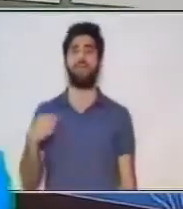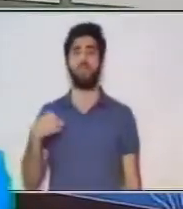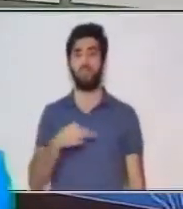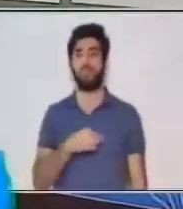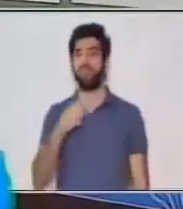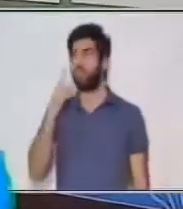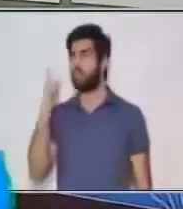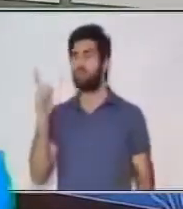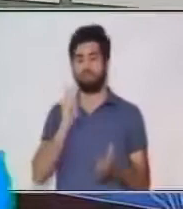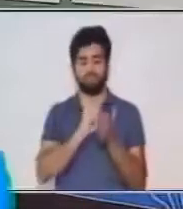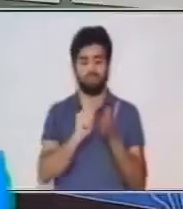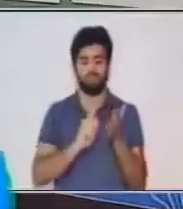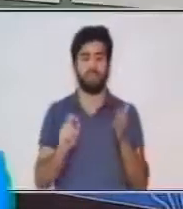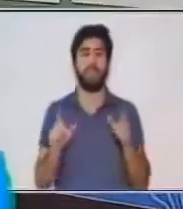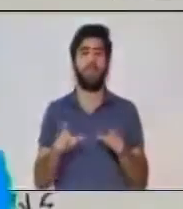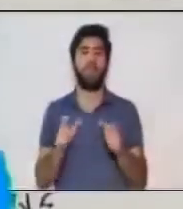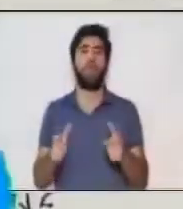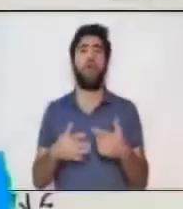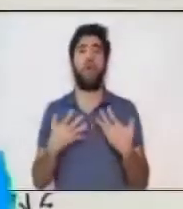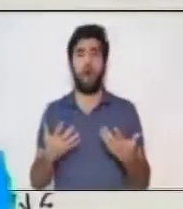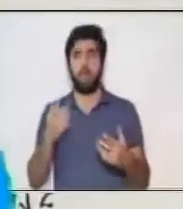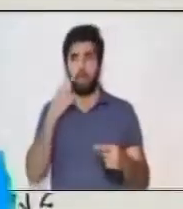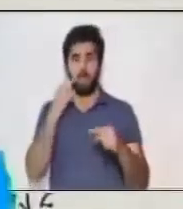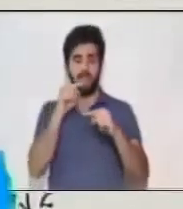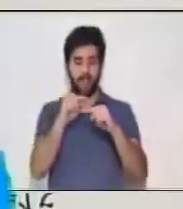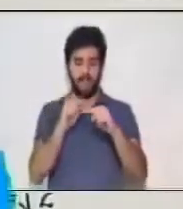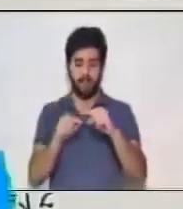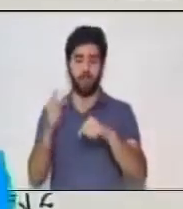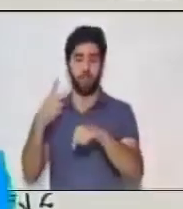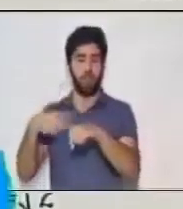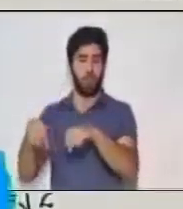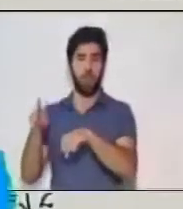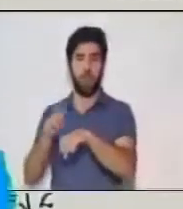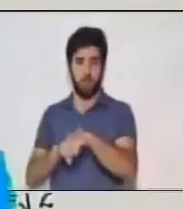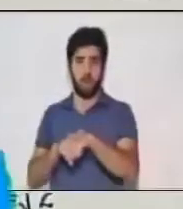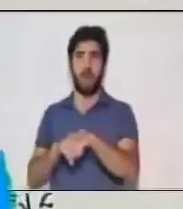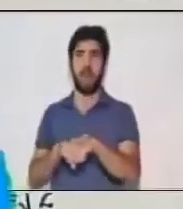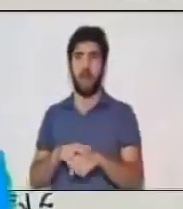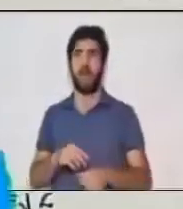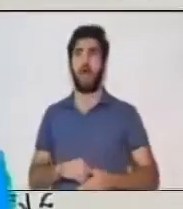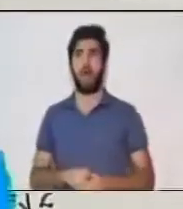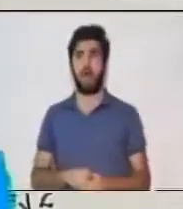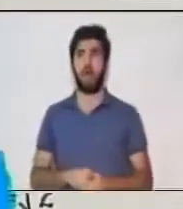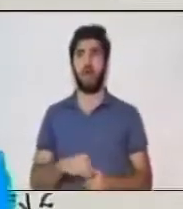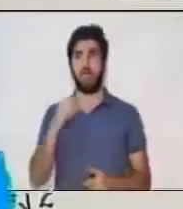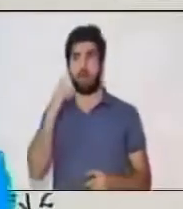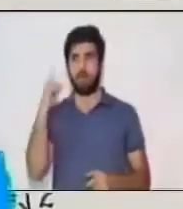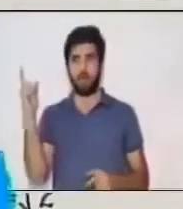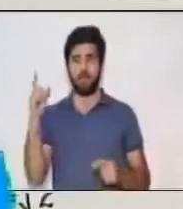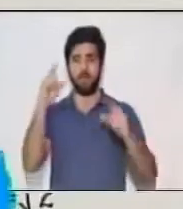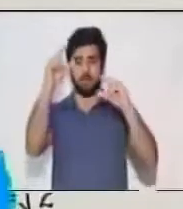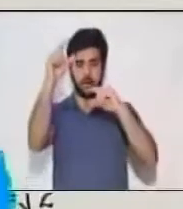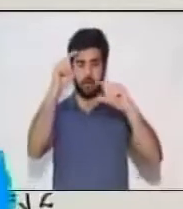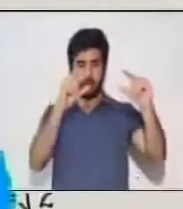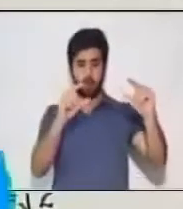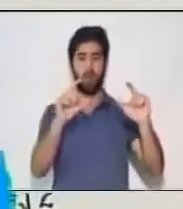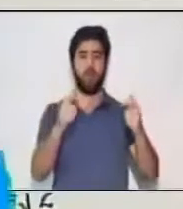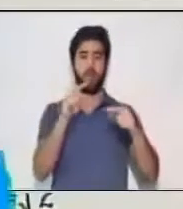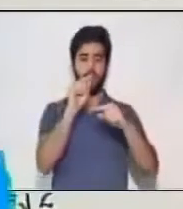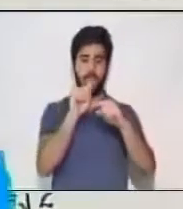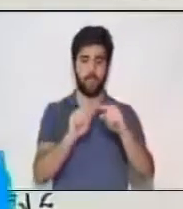escribir como una división normal. El polinomio superior dividido el polinomio